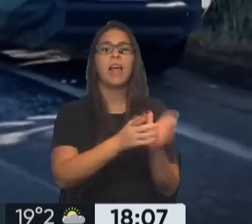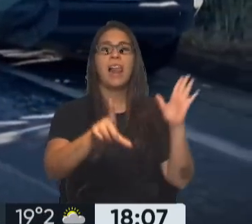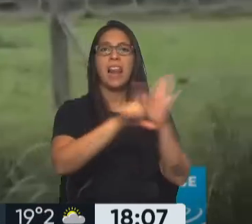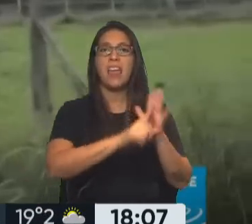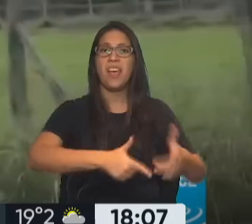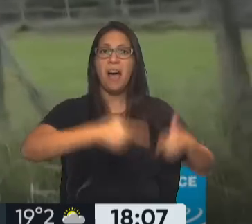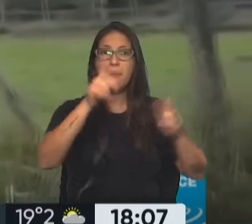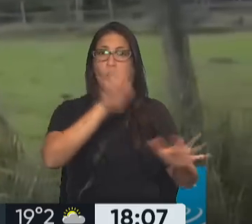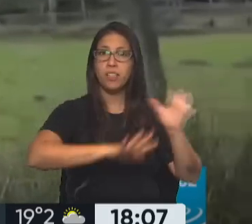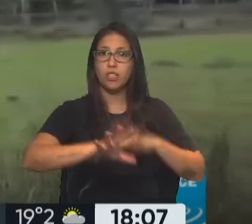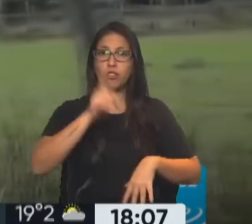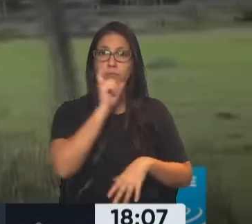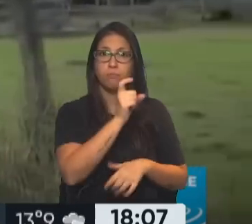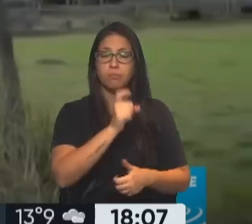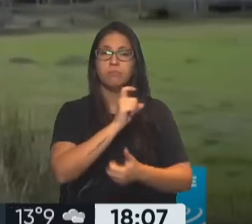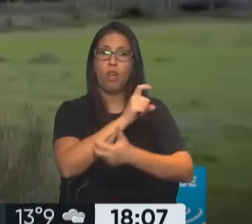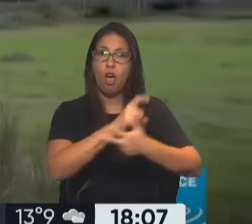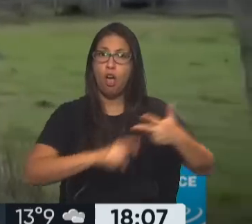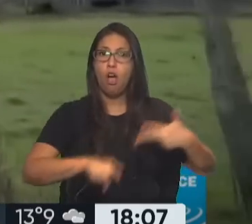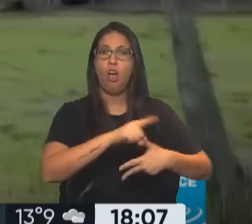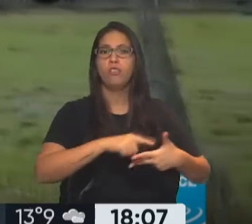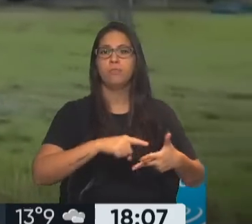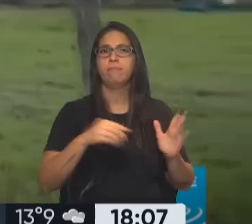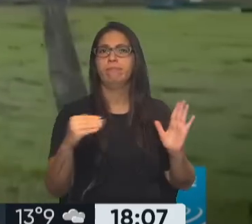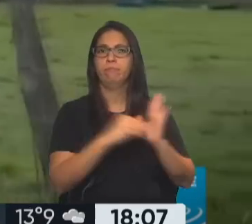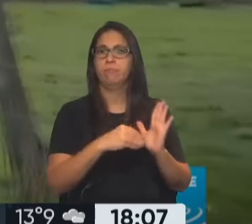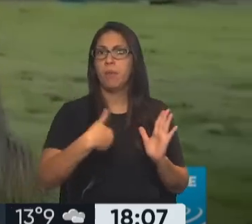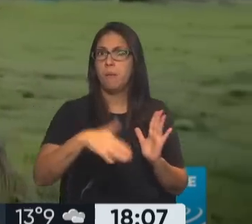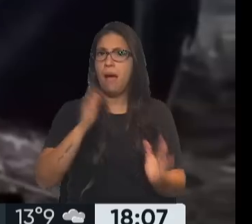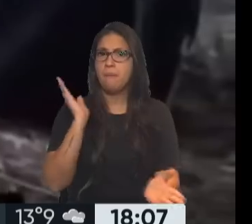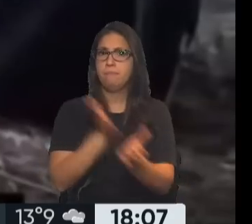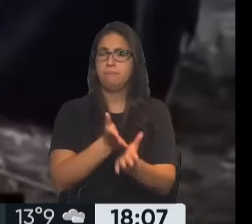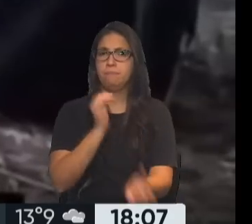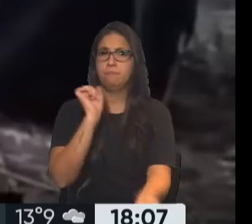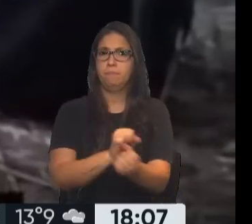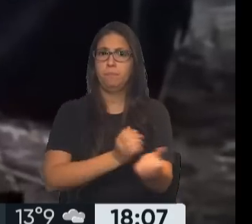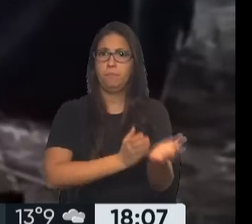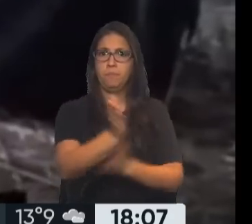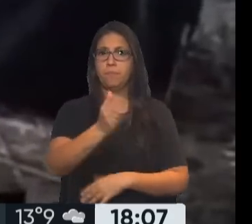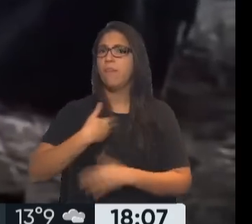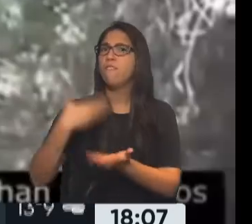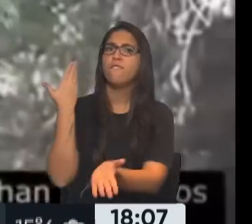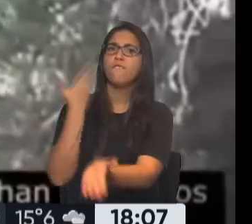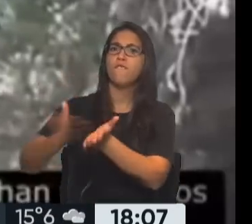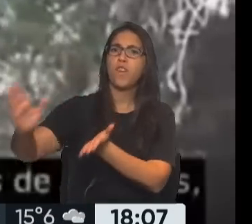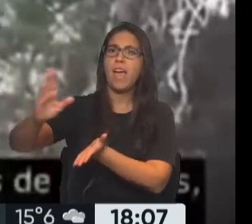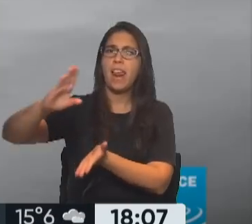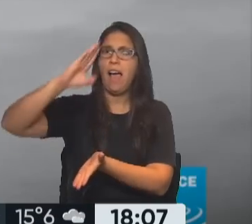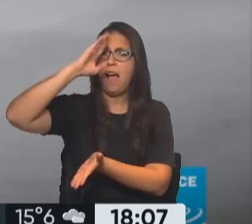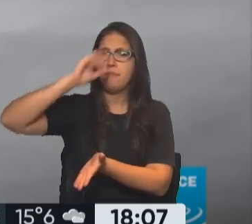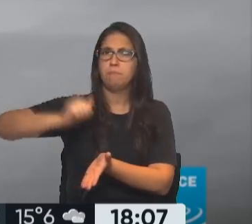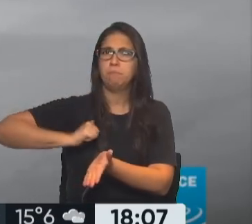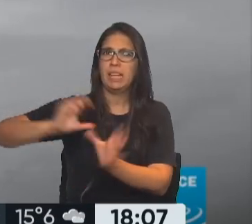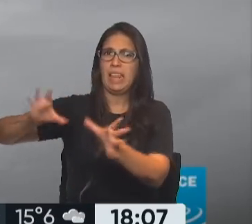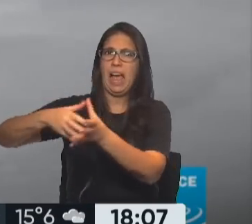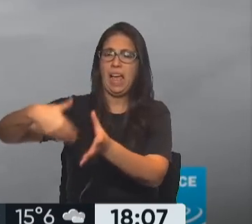organización criminal, 3 delitos que conllevan una condena a cadena perpetua calificada. Fuera los milicos y los pacos del Gualmapu. Mientras